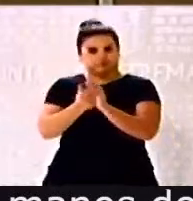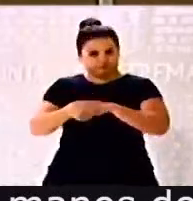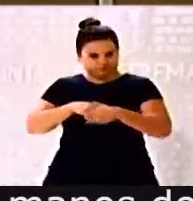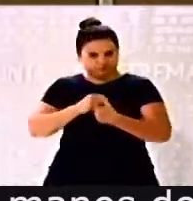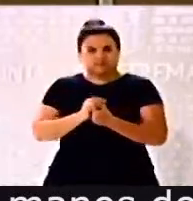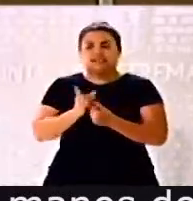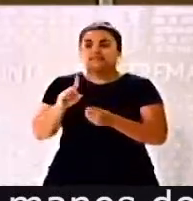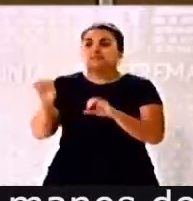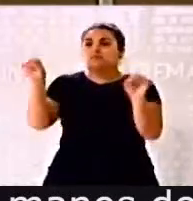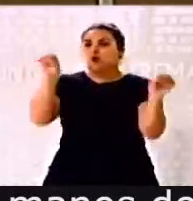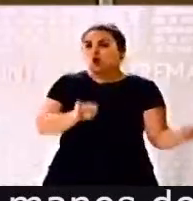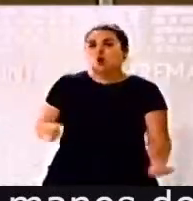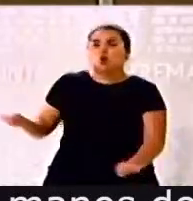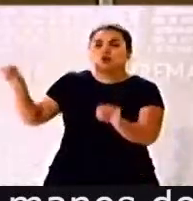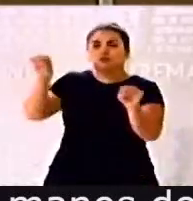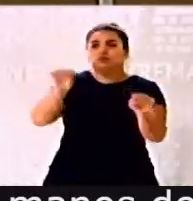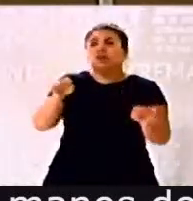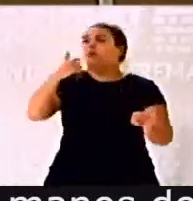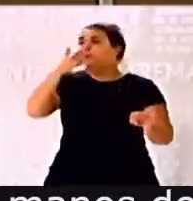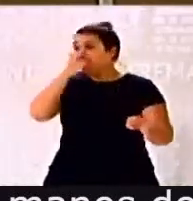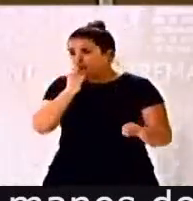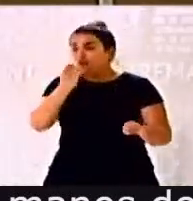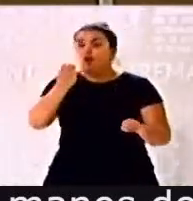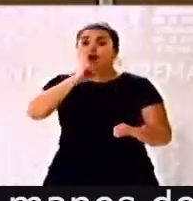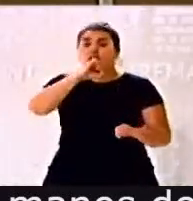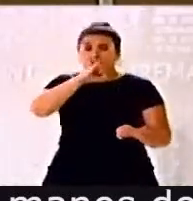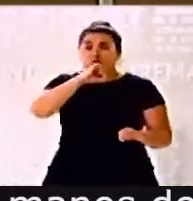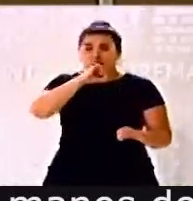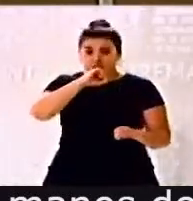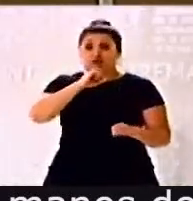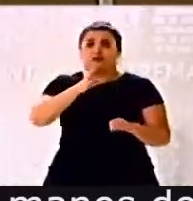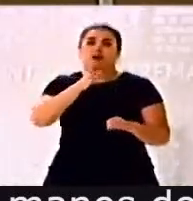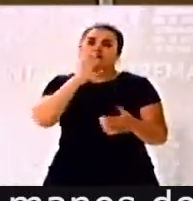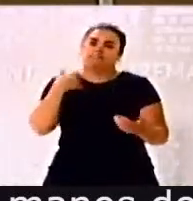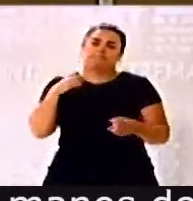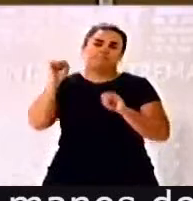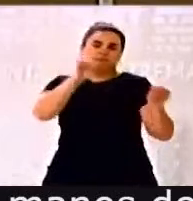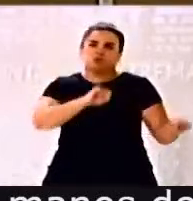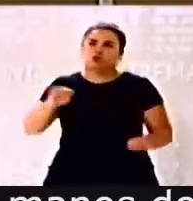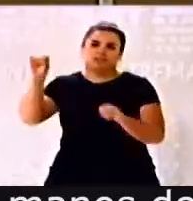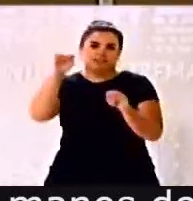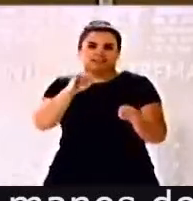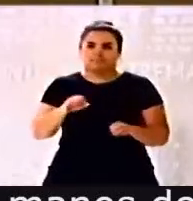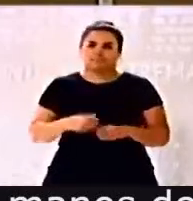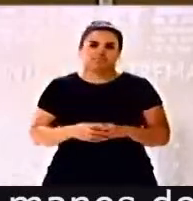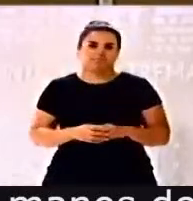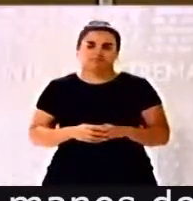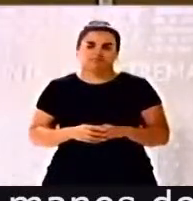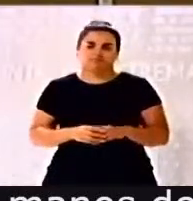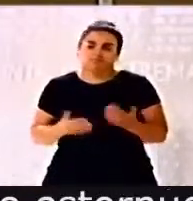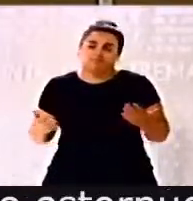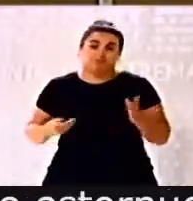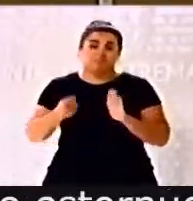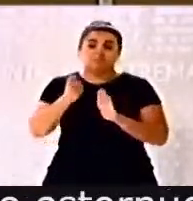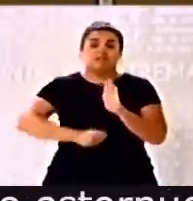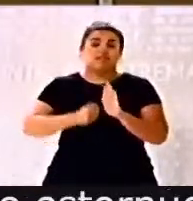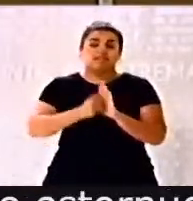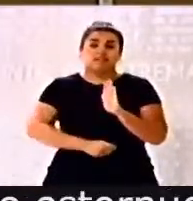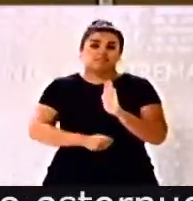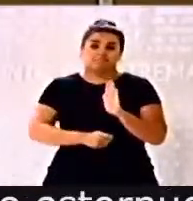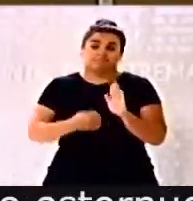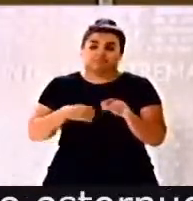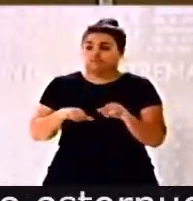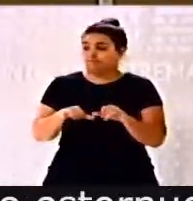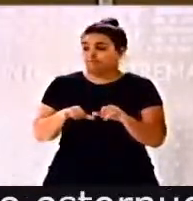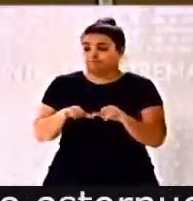y protegerse ante estornudos o ante toses con la flexura del codo. Son medidas que jamás